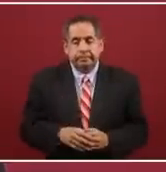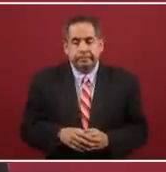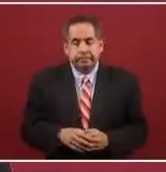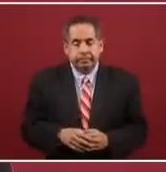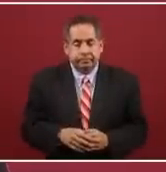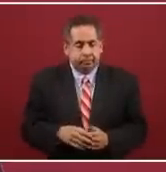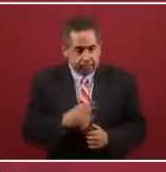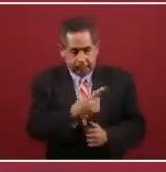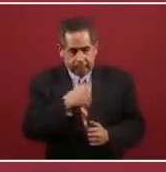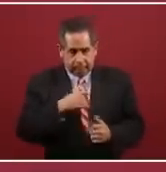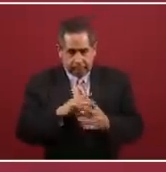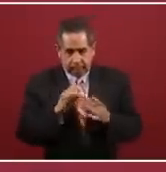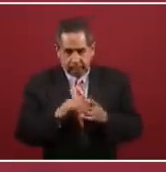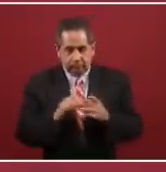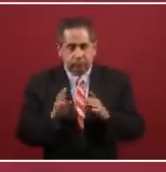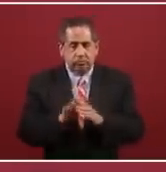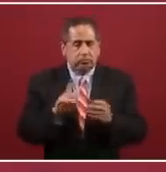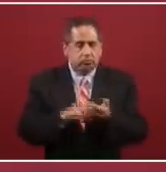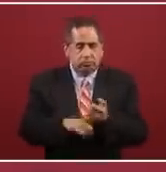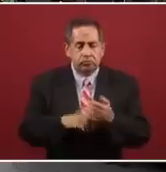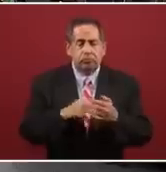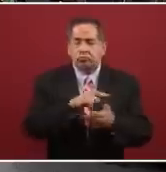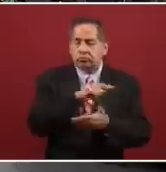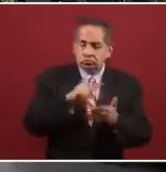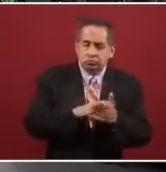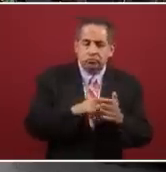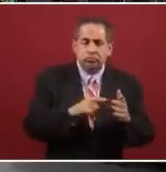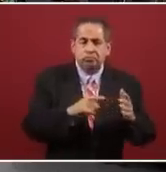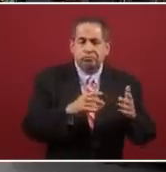nos habló de cómo están los albergues,